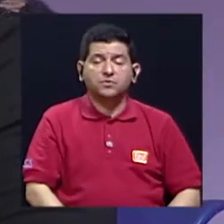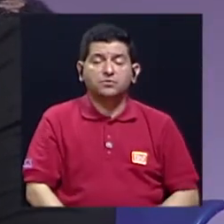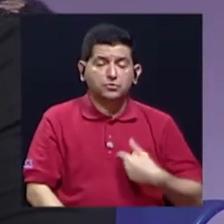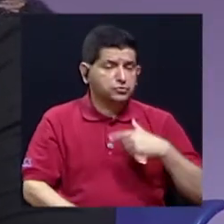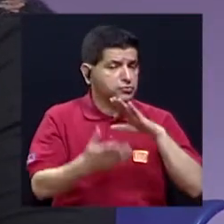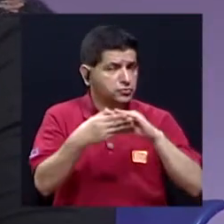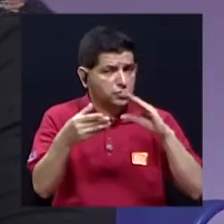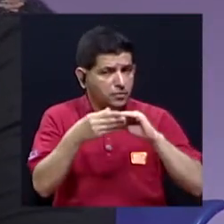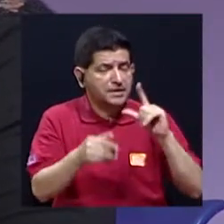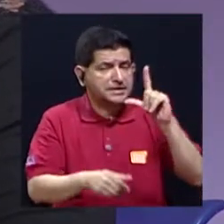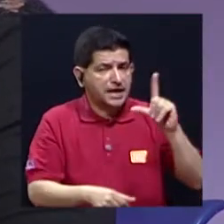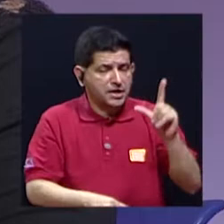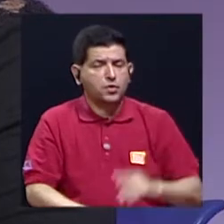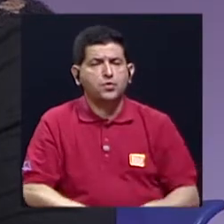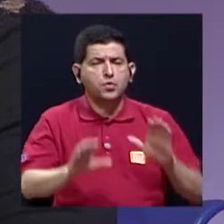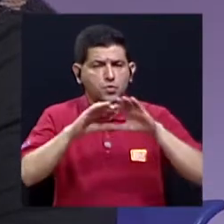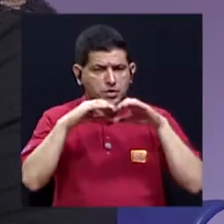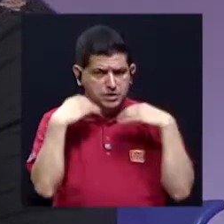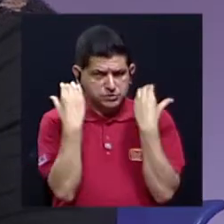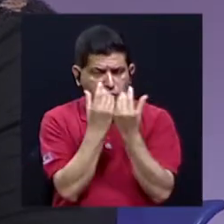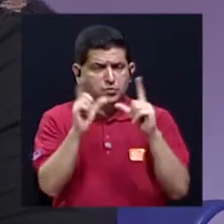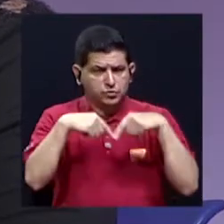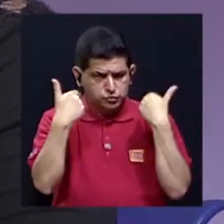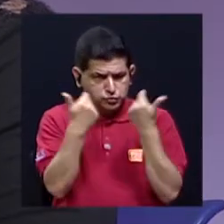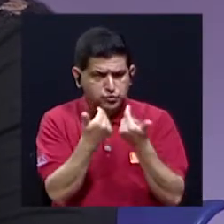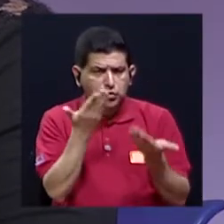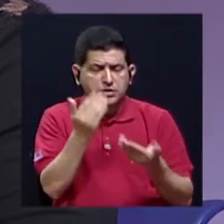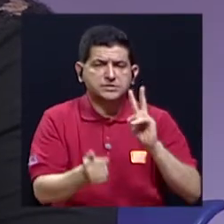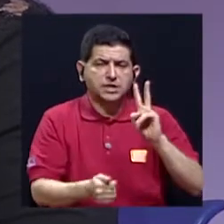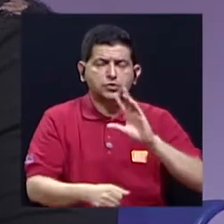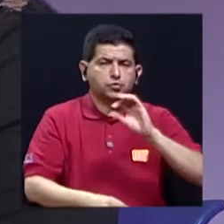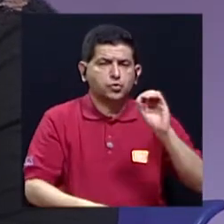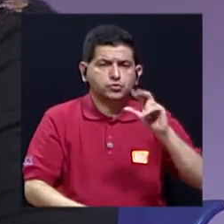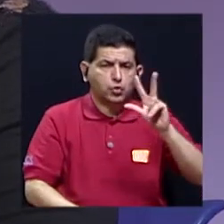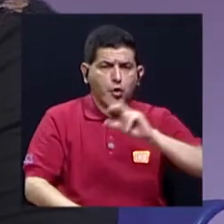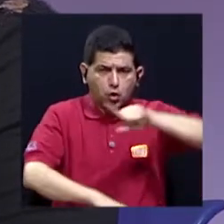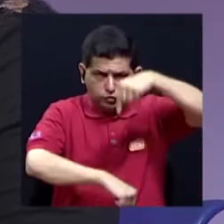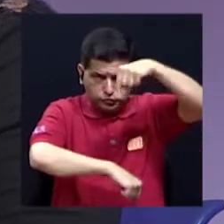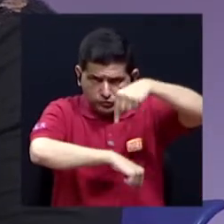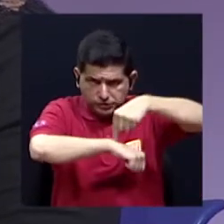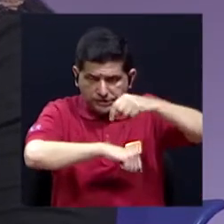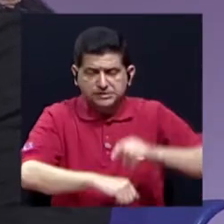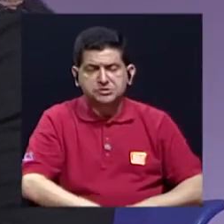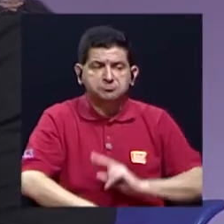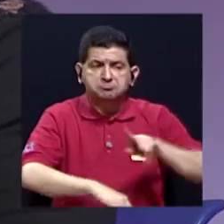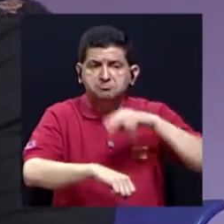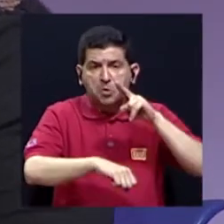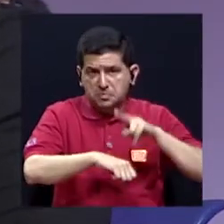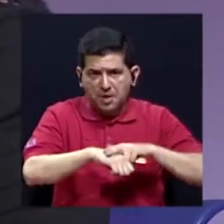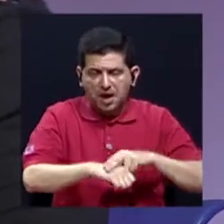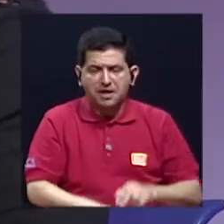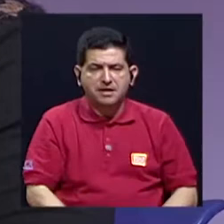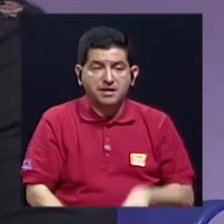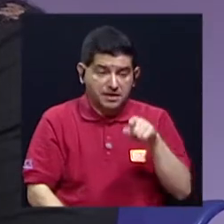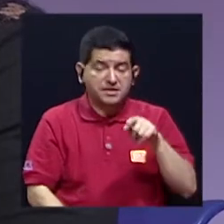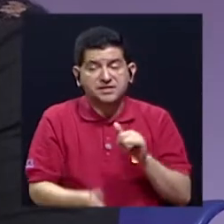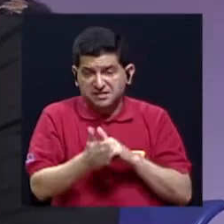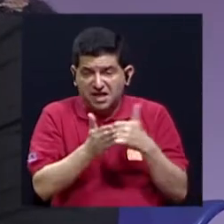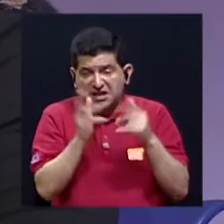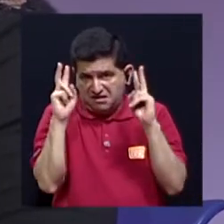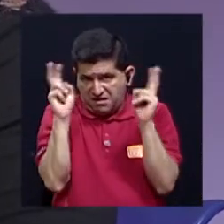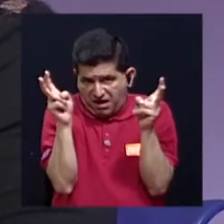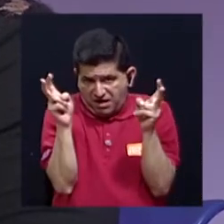puedo comentar que los lunes en una comisión se pueden durar 2 o 3 horas promedio en una comisión delicada,